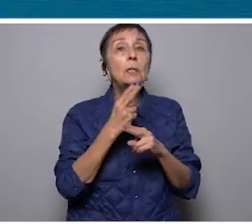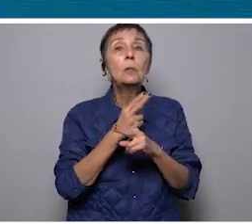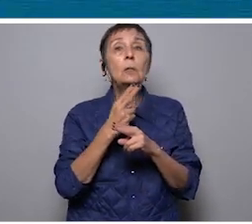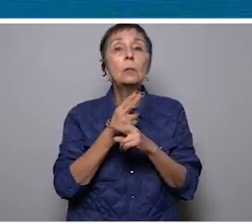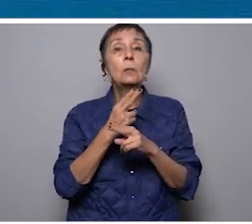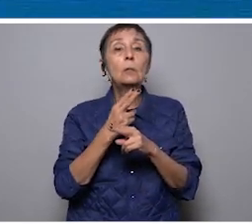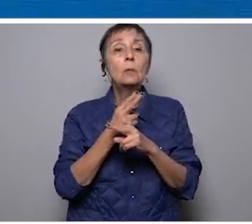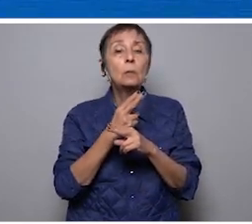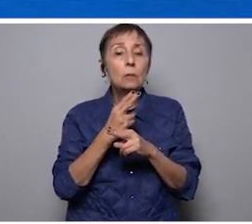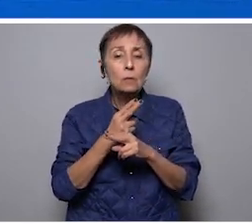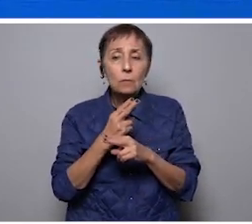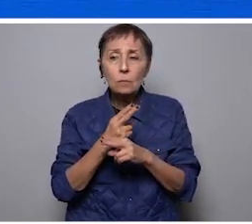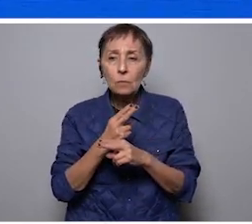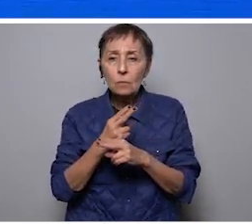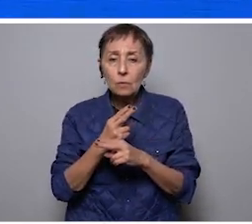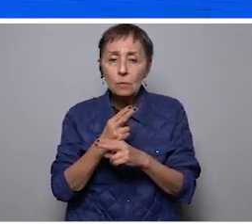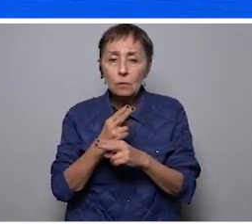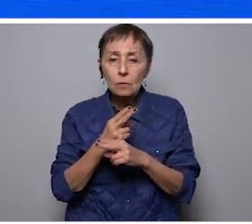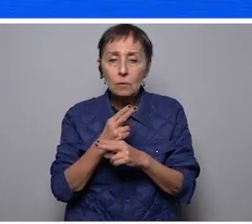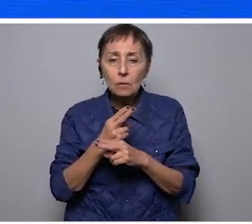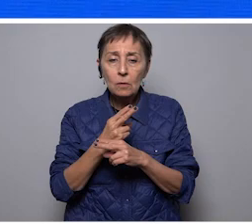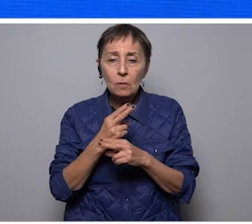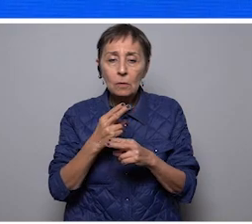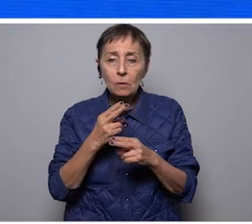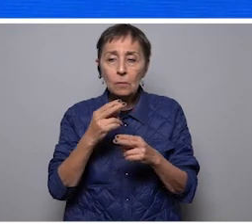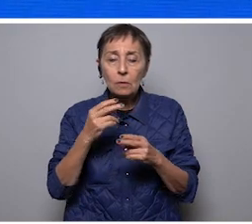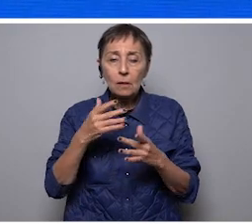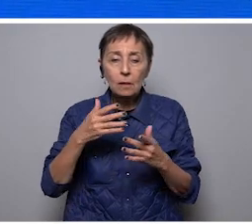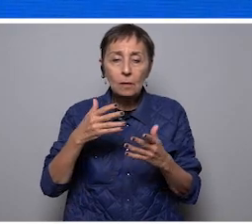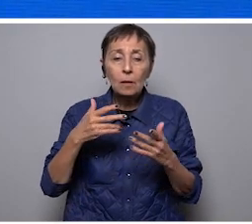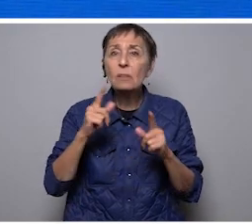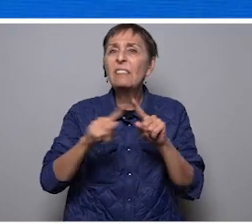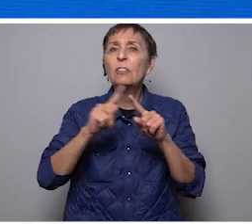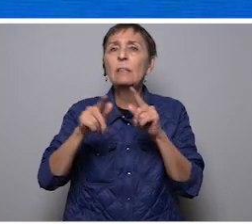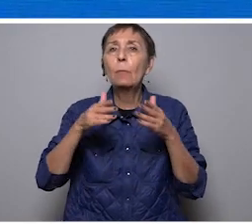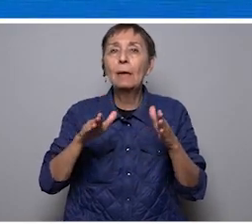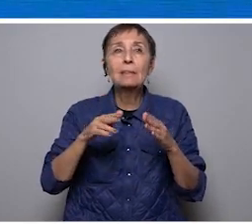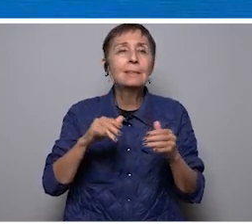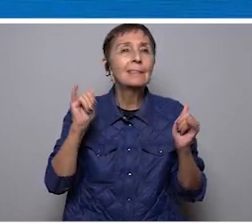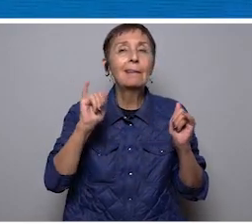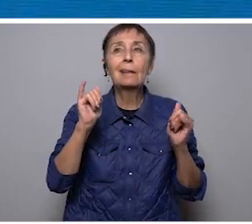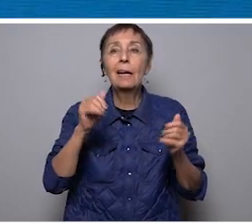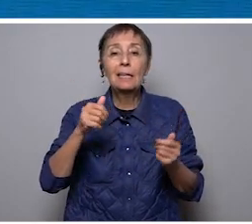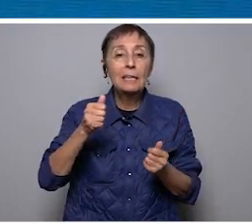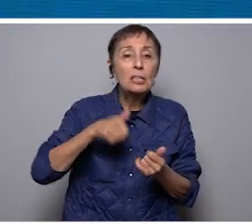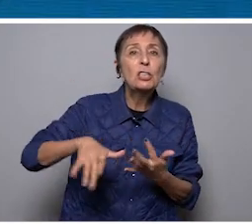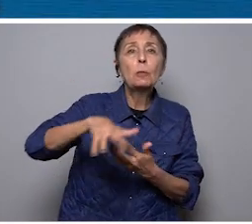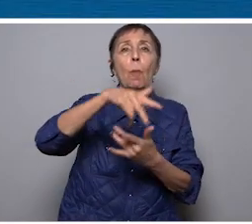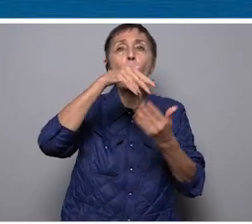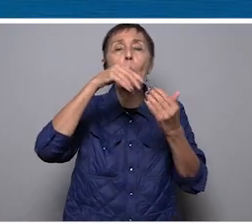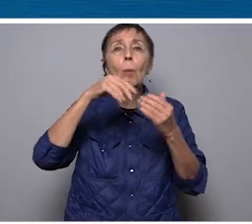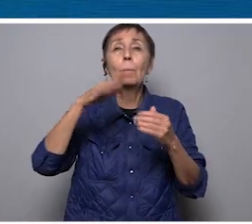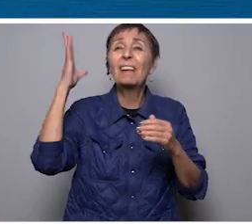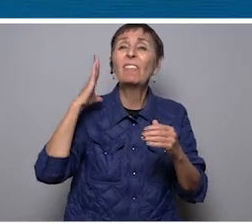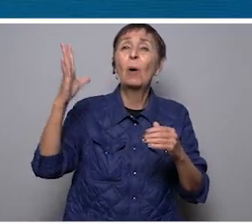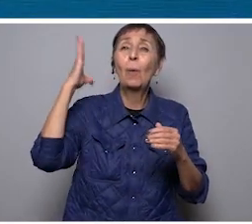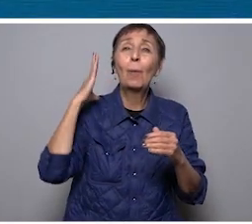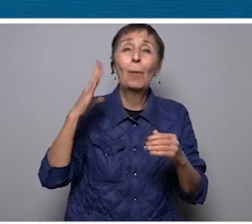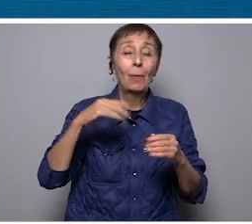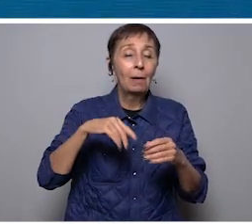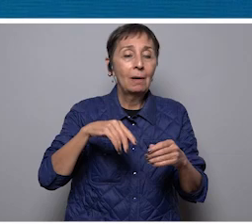usaba cuernos y hacía sonidos de montaña a montaña para poder